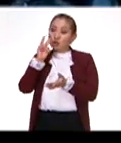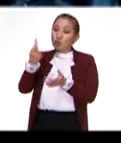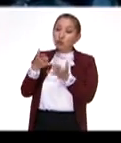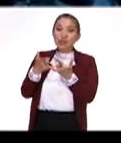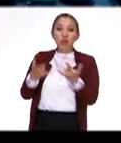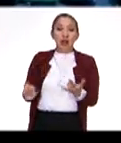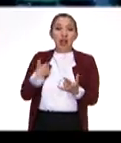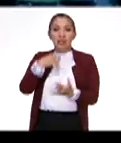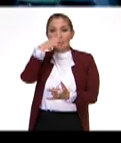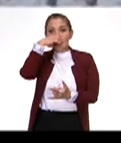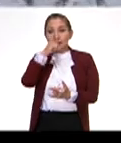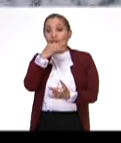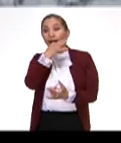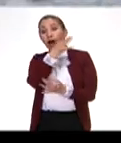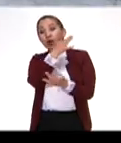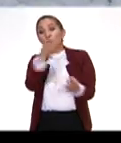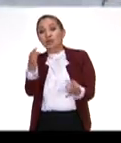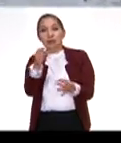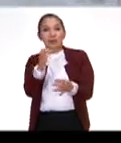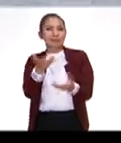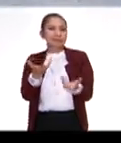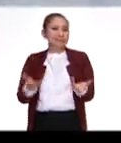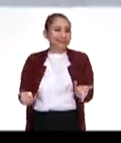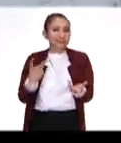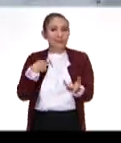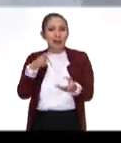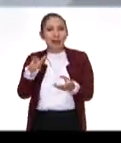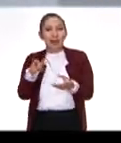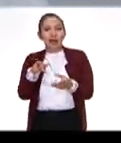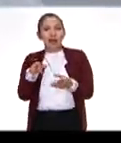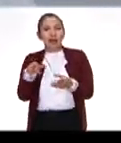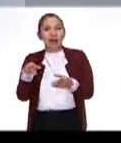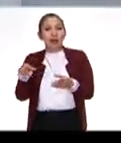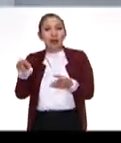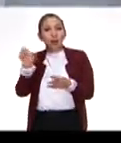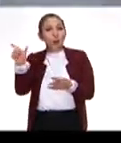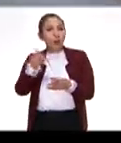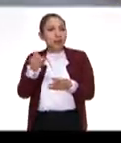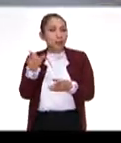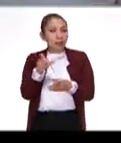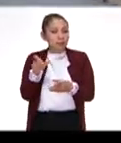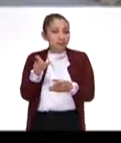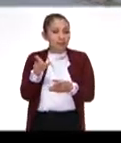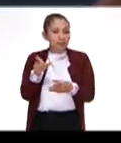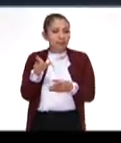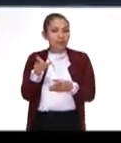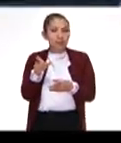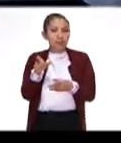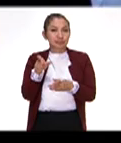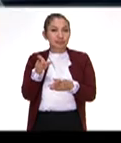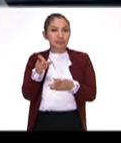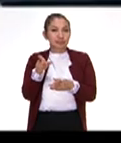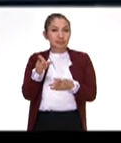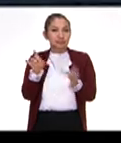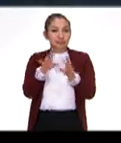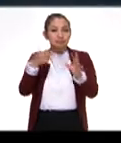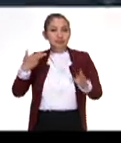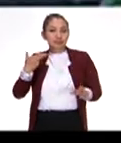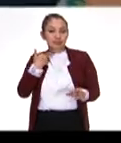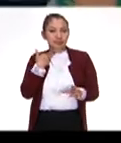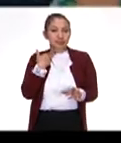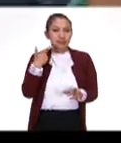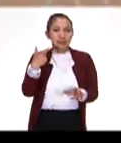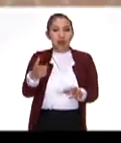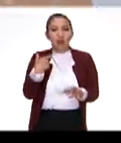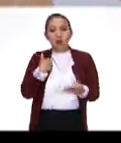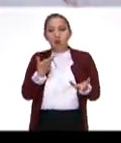propia tragedia que anuncia un carro, ¿no?, en perifoneo, cuando se dio el asesinato